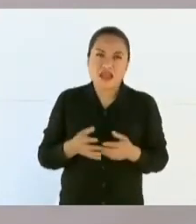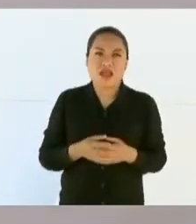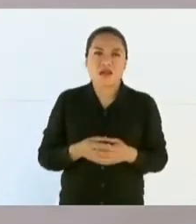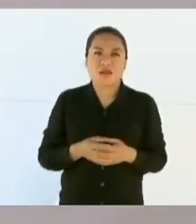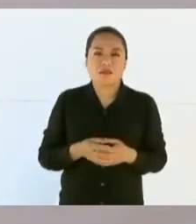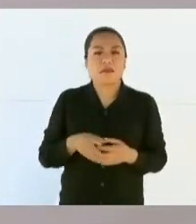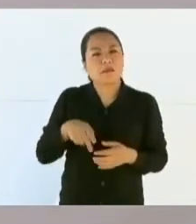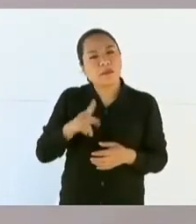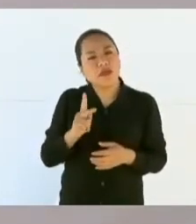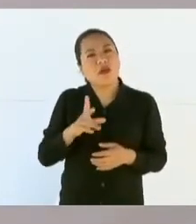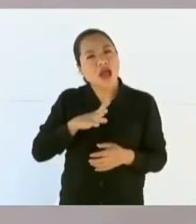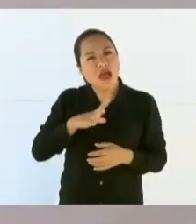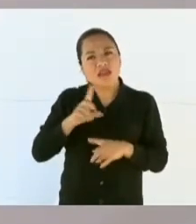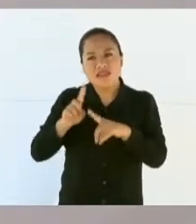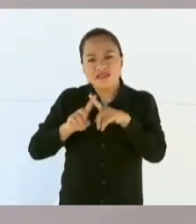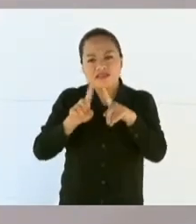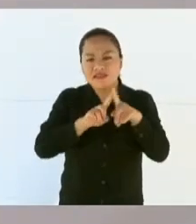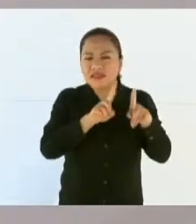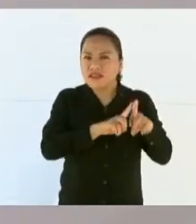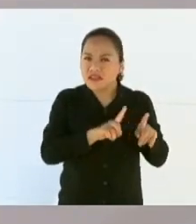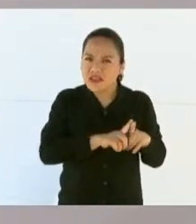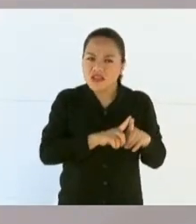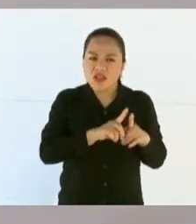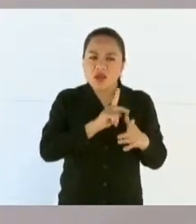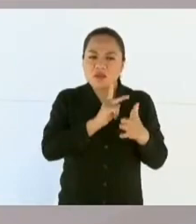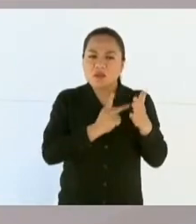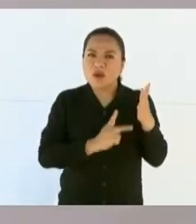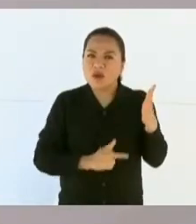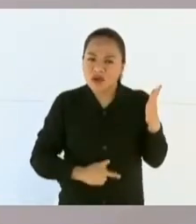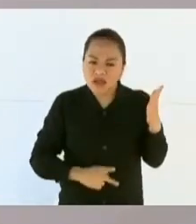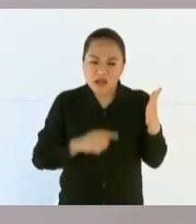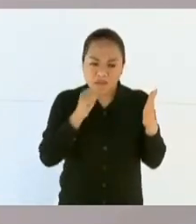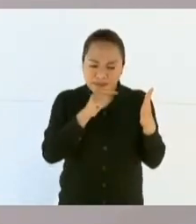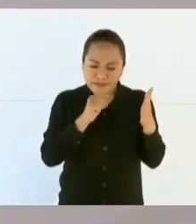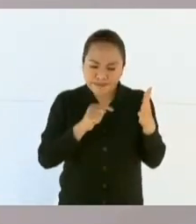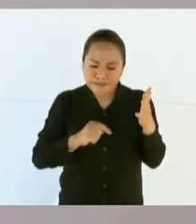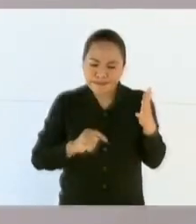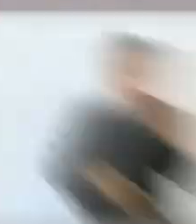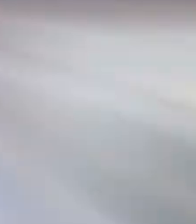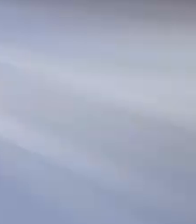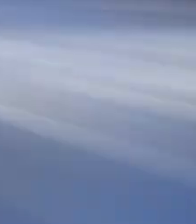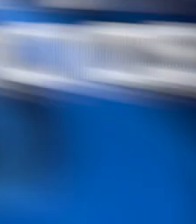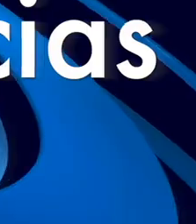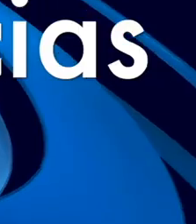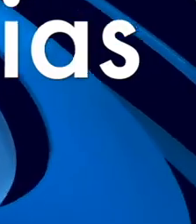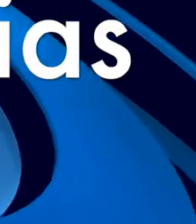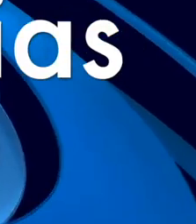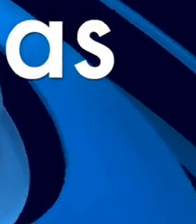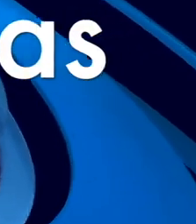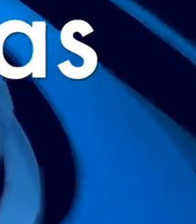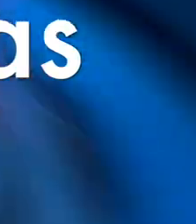otros programas de bienestar. Ya ustedes lo saben.